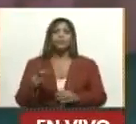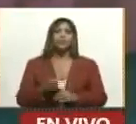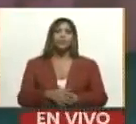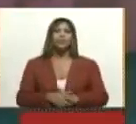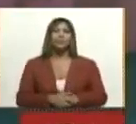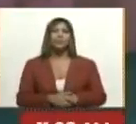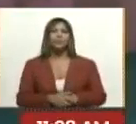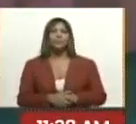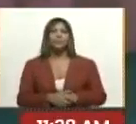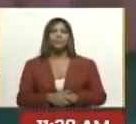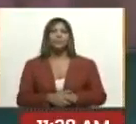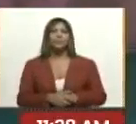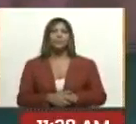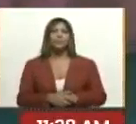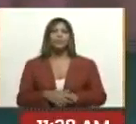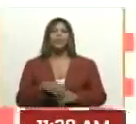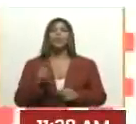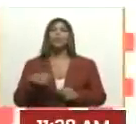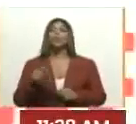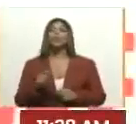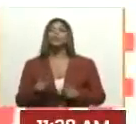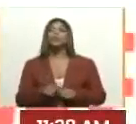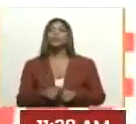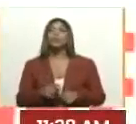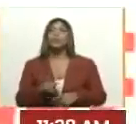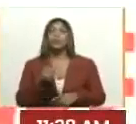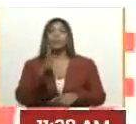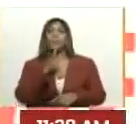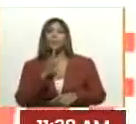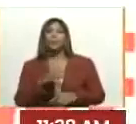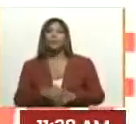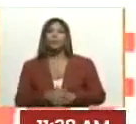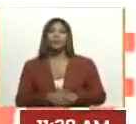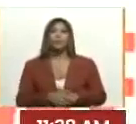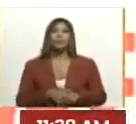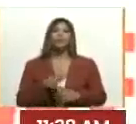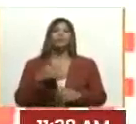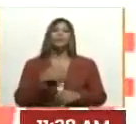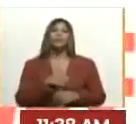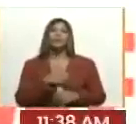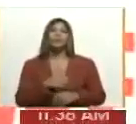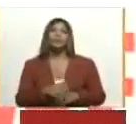policías. Jueces como Moro, de Brasil, Bonadío, de Argentina.